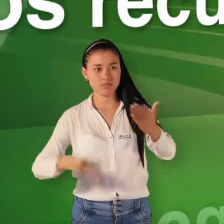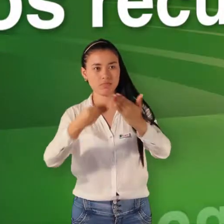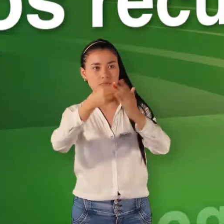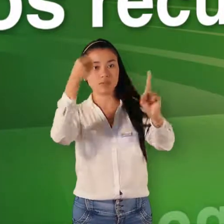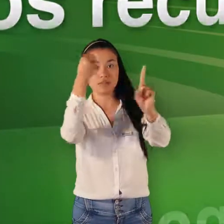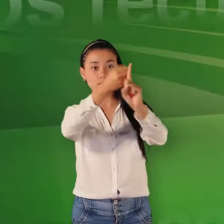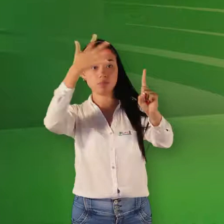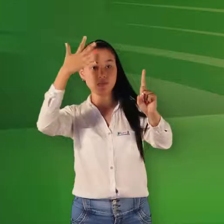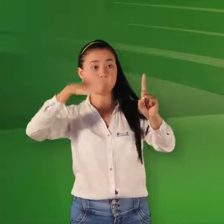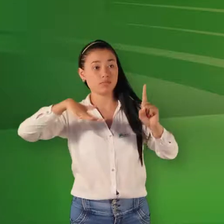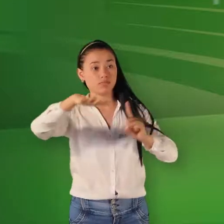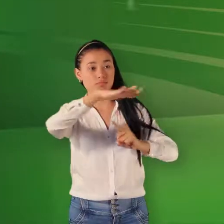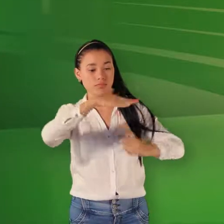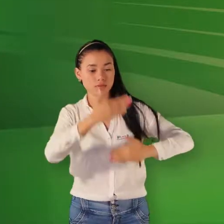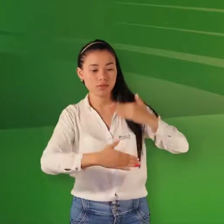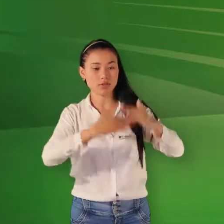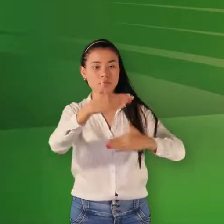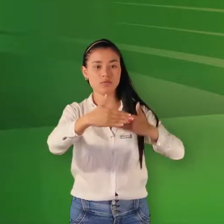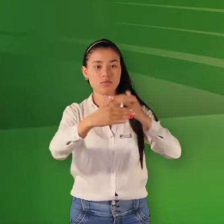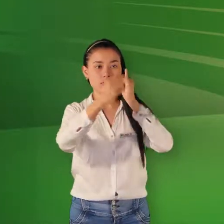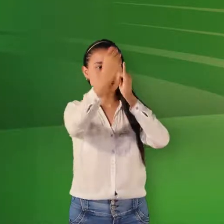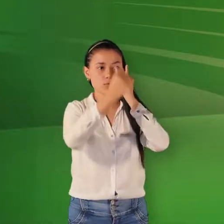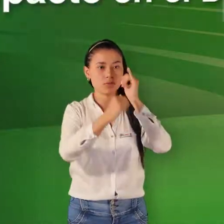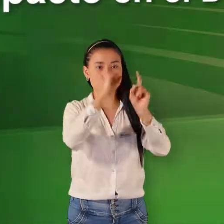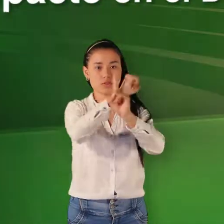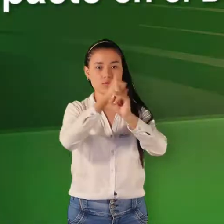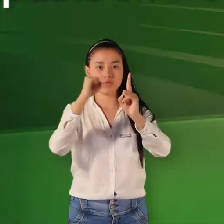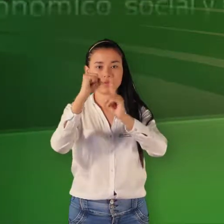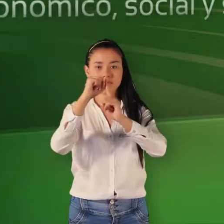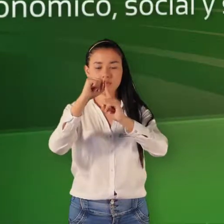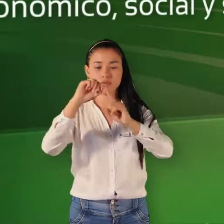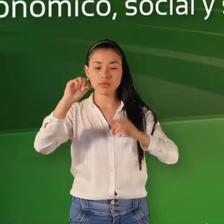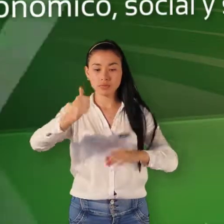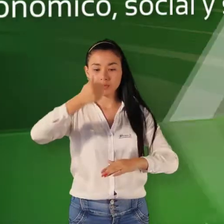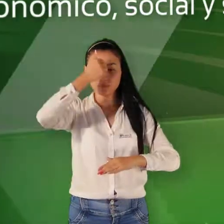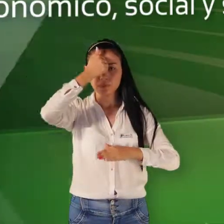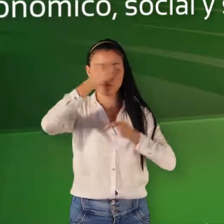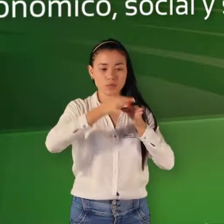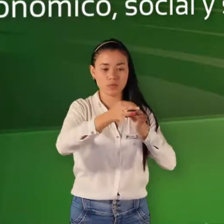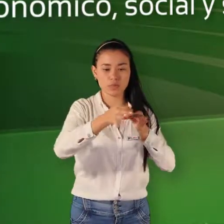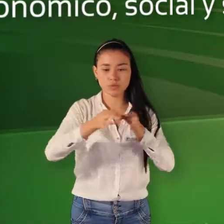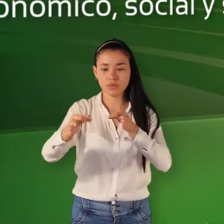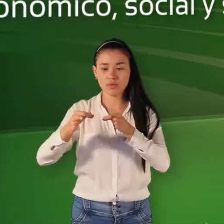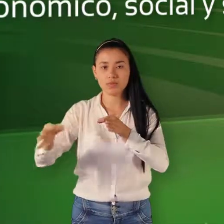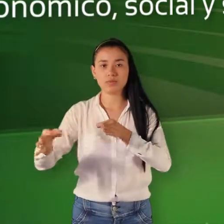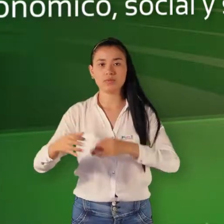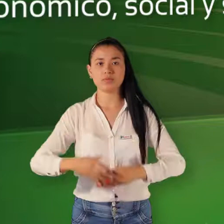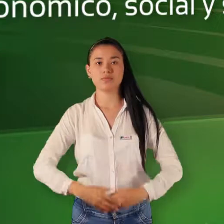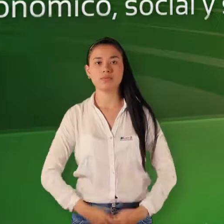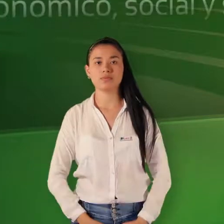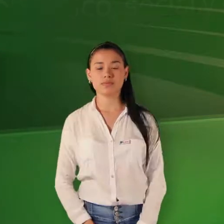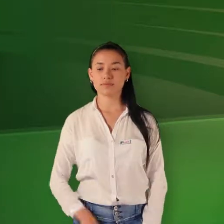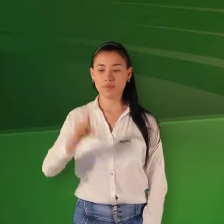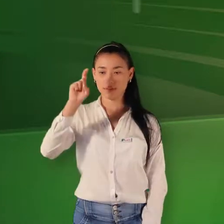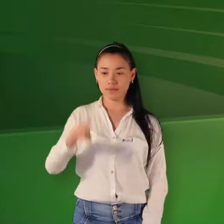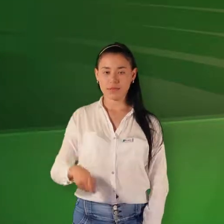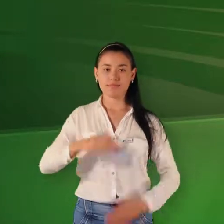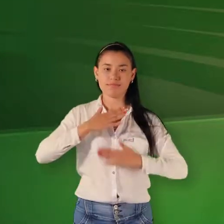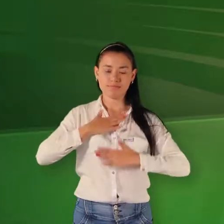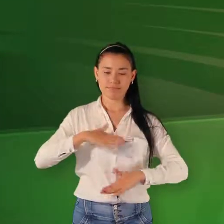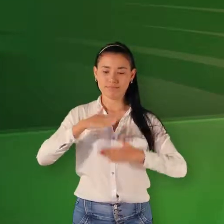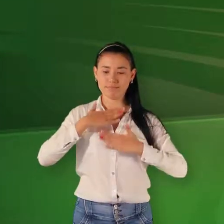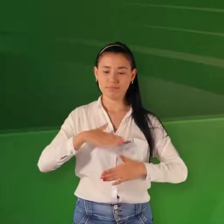los recursos y privilegiar la inversión con impacto en el desarrollo económico, social y subregional.